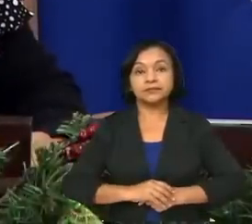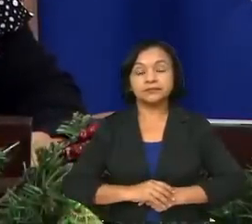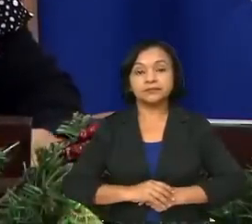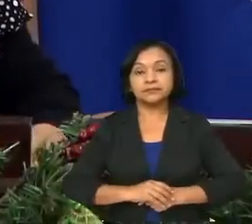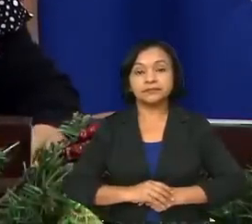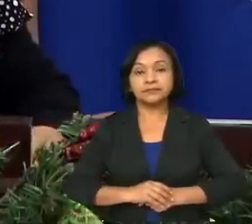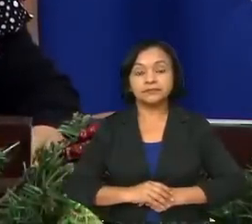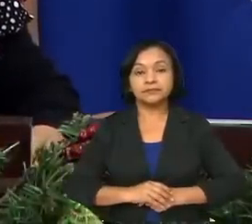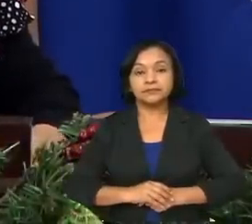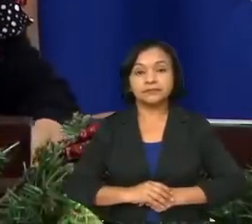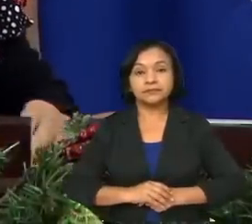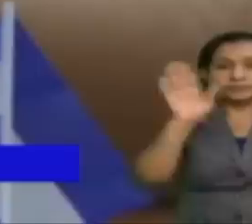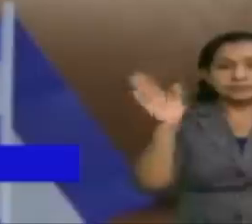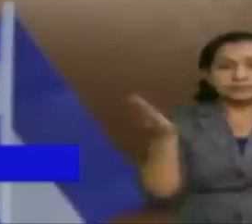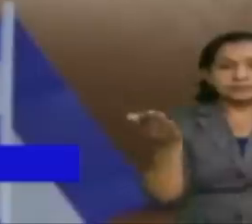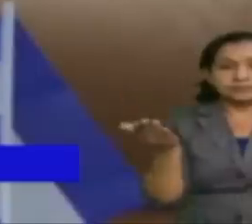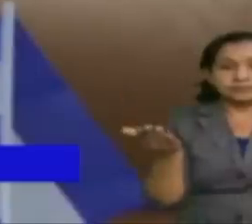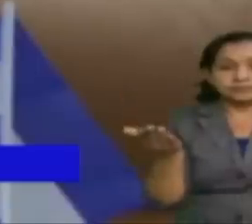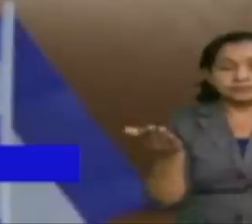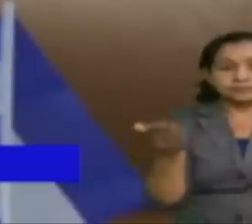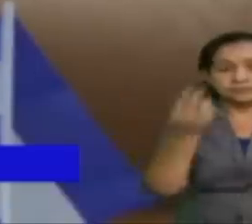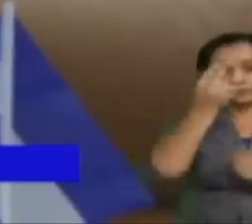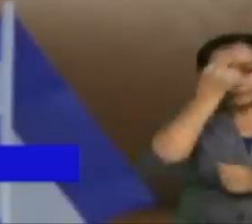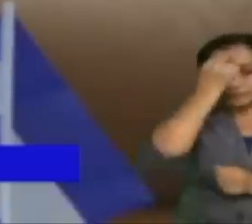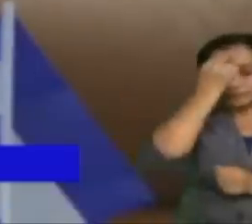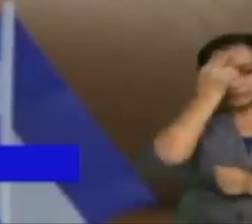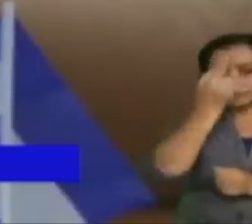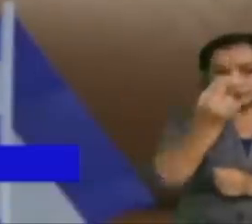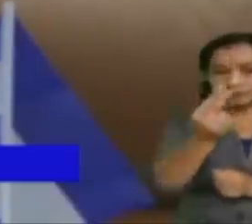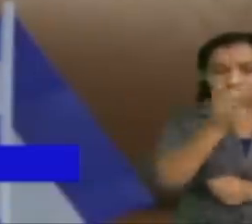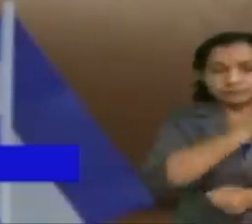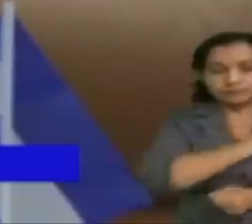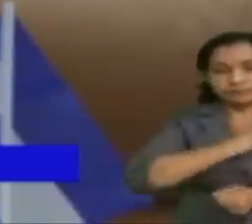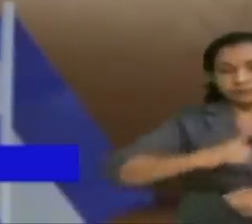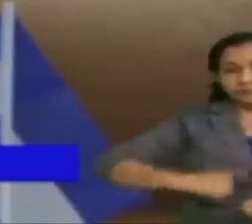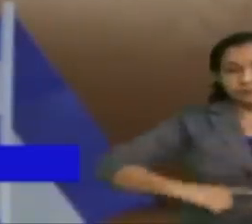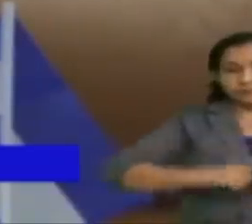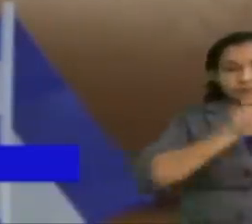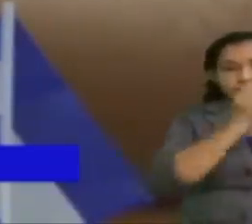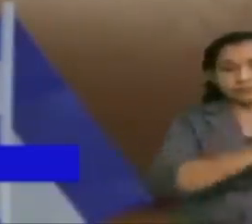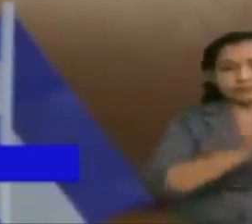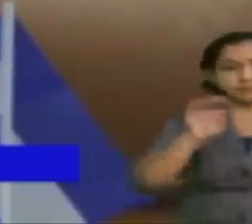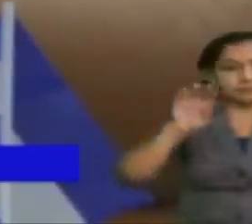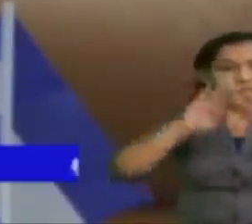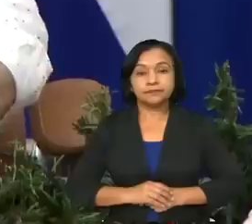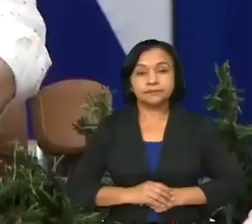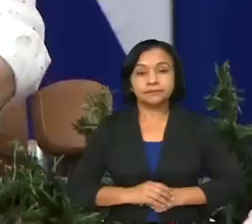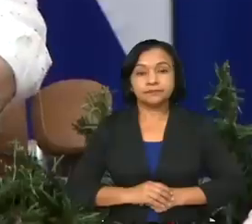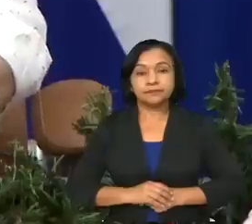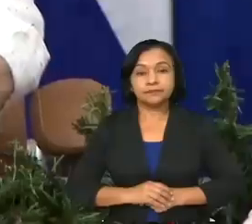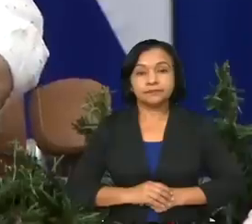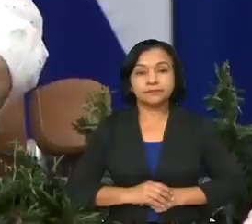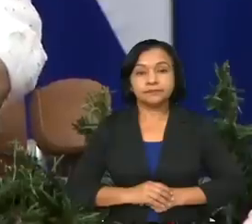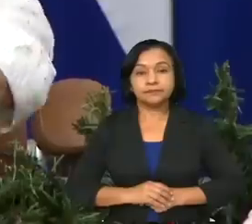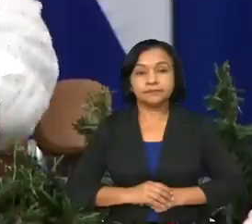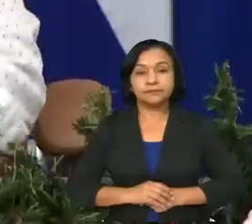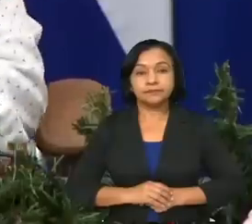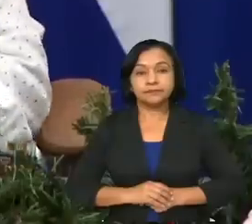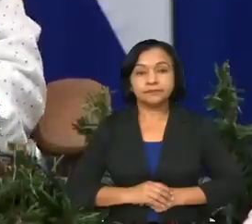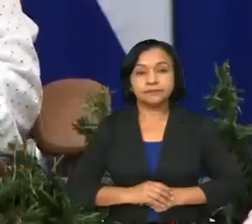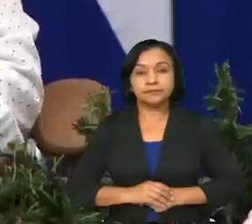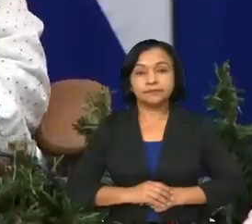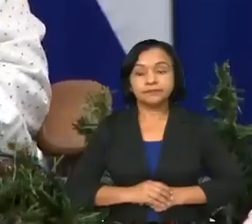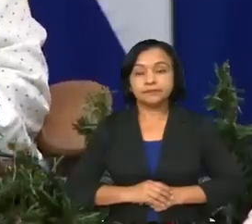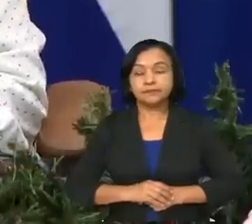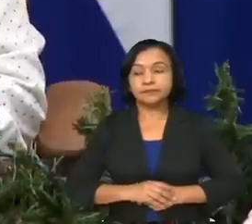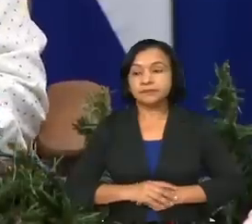próximo lunes 21 de diciembre. Según el diputado Maximino Rodríguez, será para revisar la Ley de Aseguramiento Soberano,